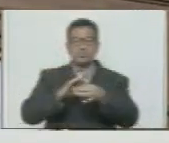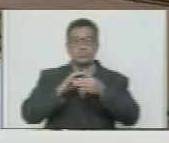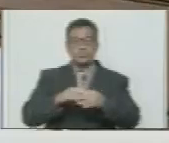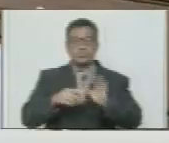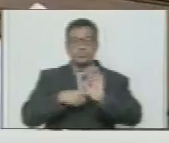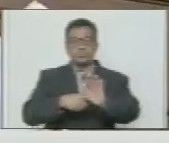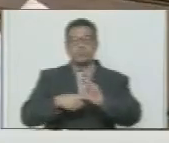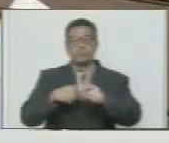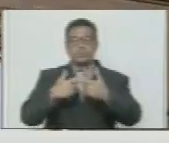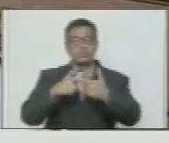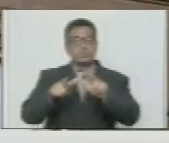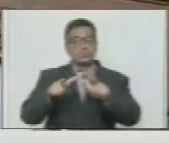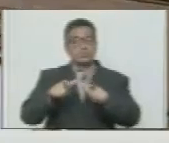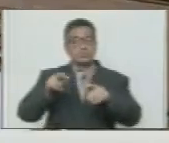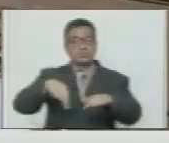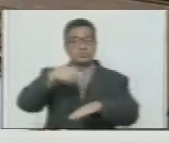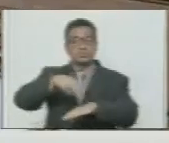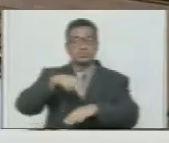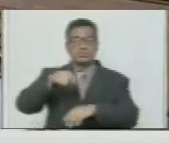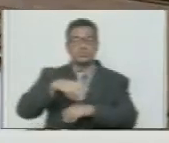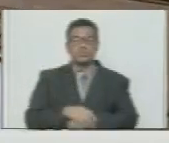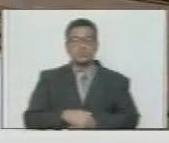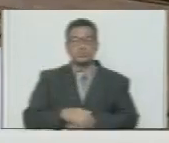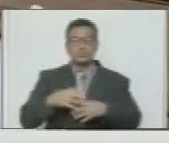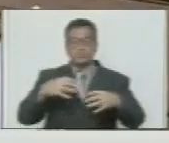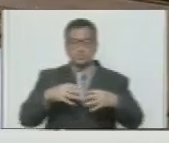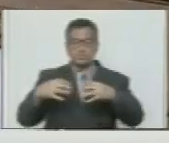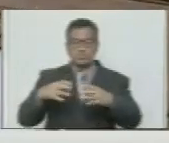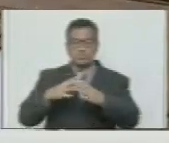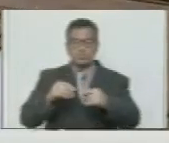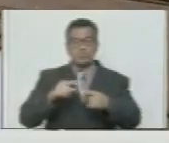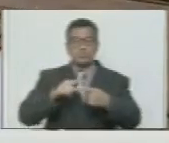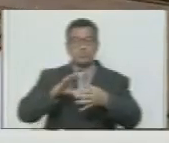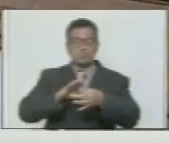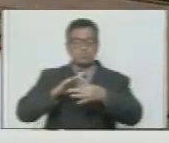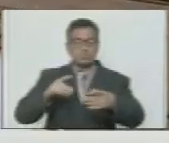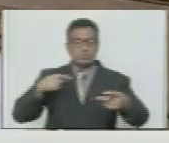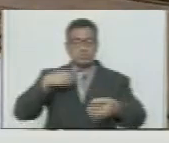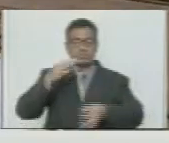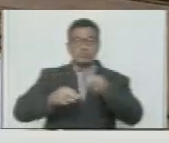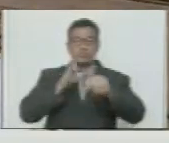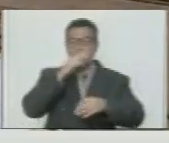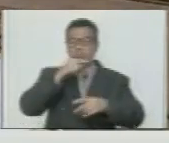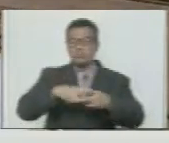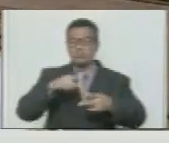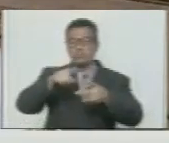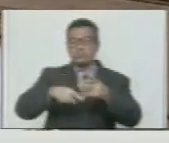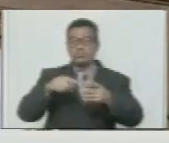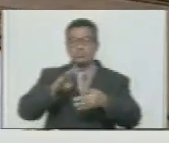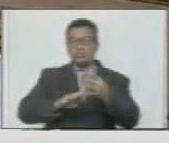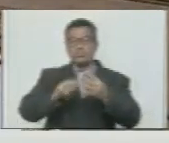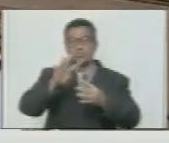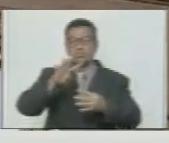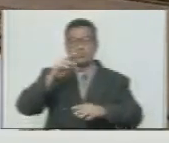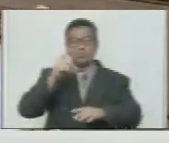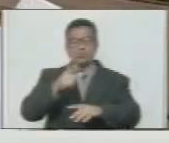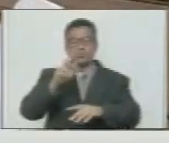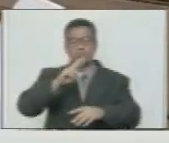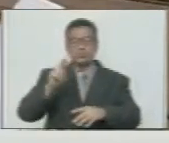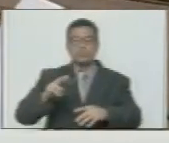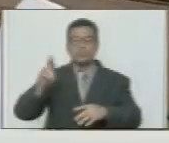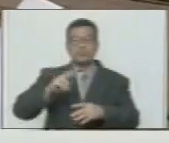formar parte del Frente de Liberación Nacional y combatir los despropósitos e injusticias del régimen de la Cuarta